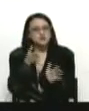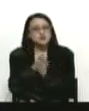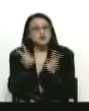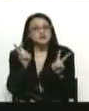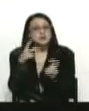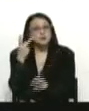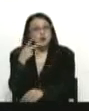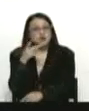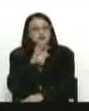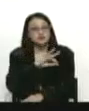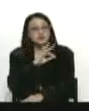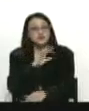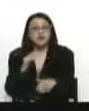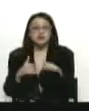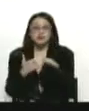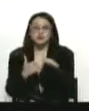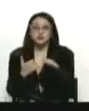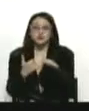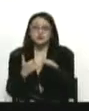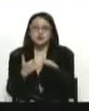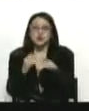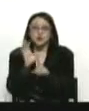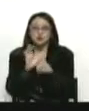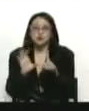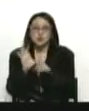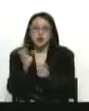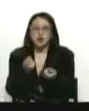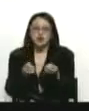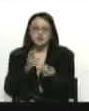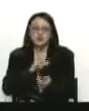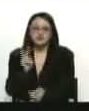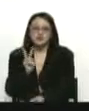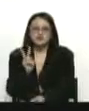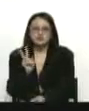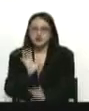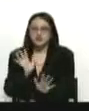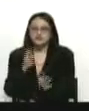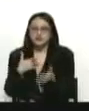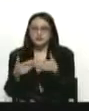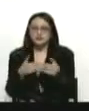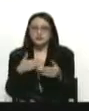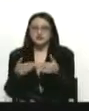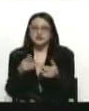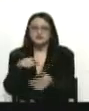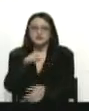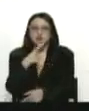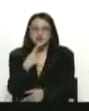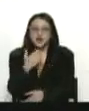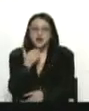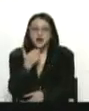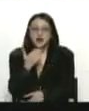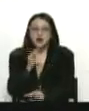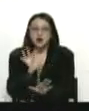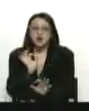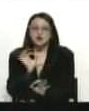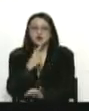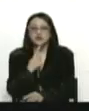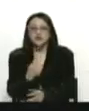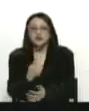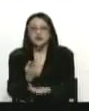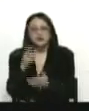política, social, institucional, cultural, económica de Venezuela. Nos tiene sin cuidado que ellos digan algo o no lo digan,